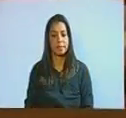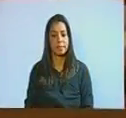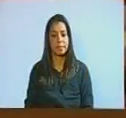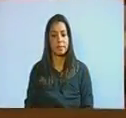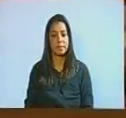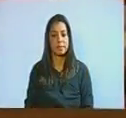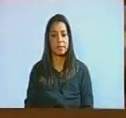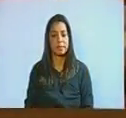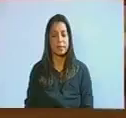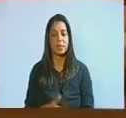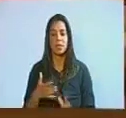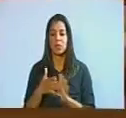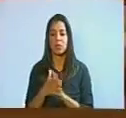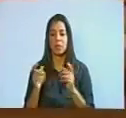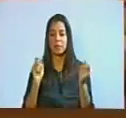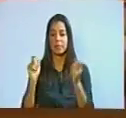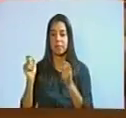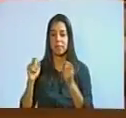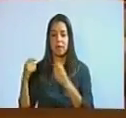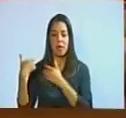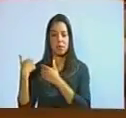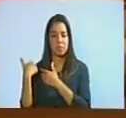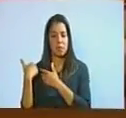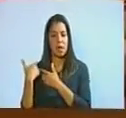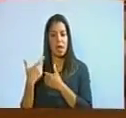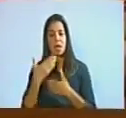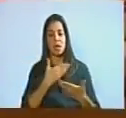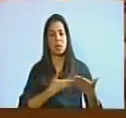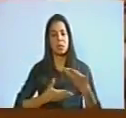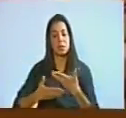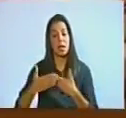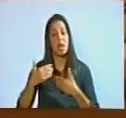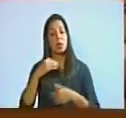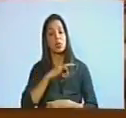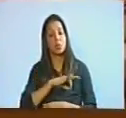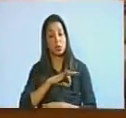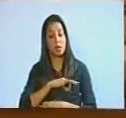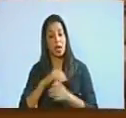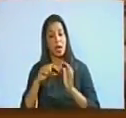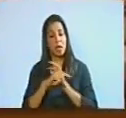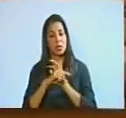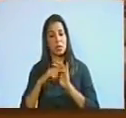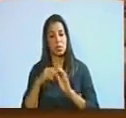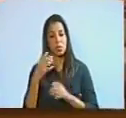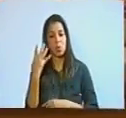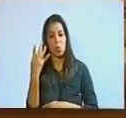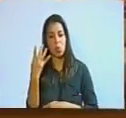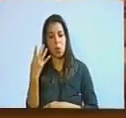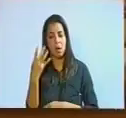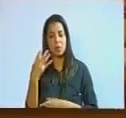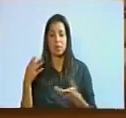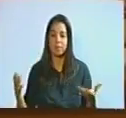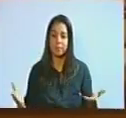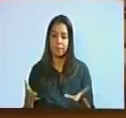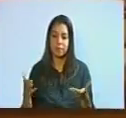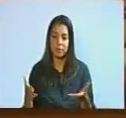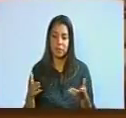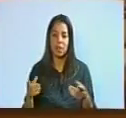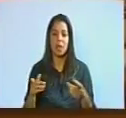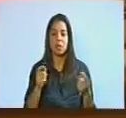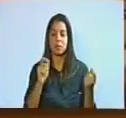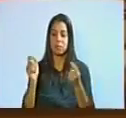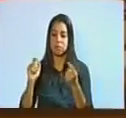Diálogo y corresponsabilidad social. Artículo 4. Se fomentará el diálogo y